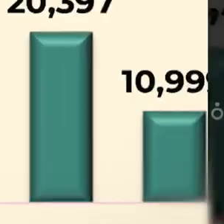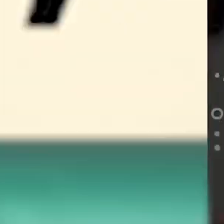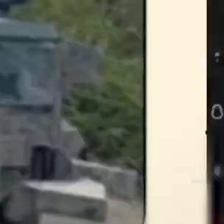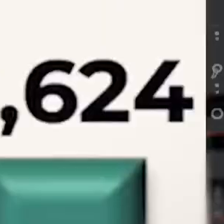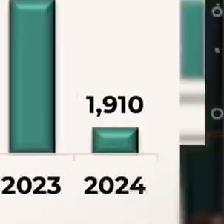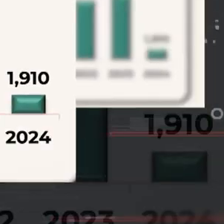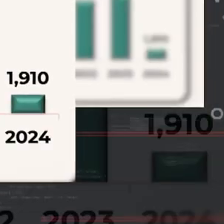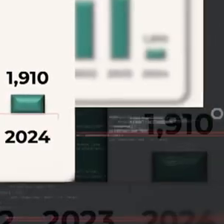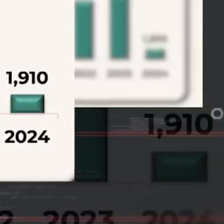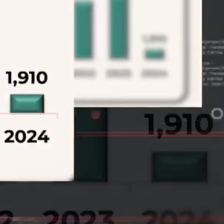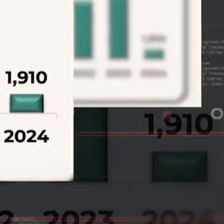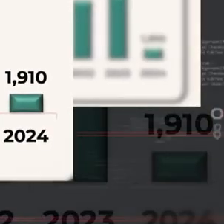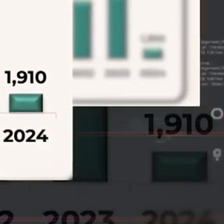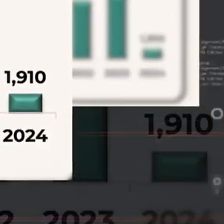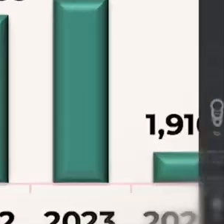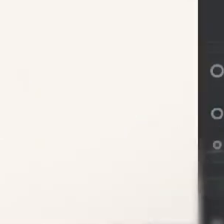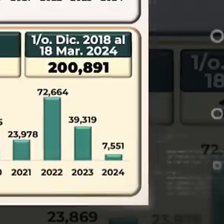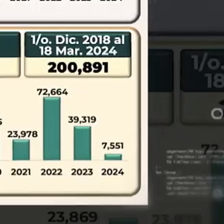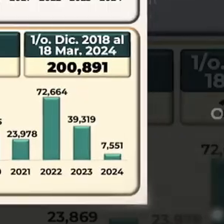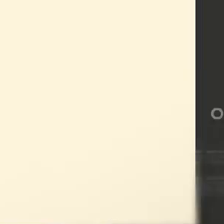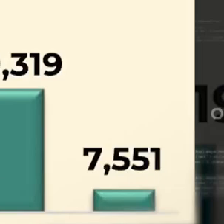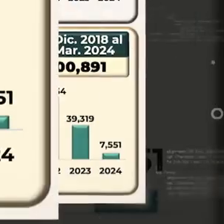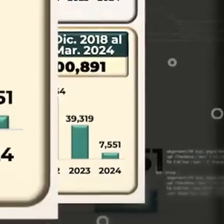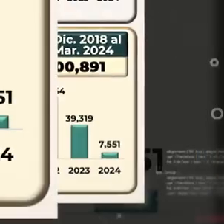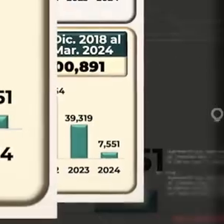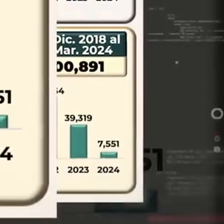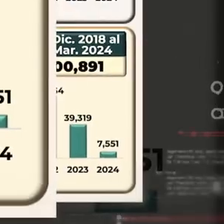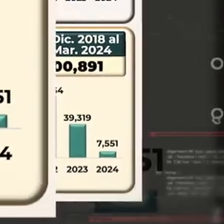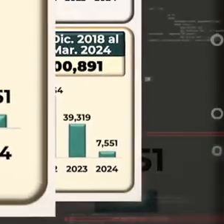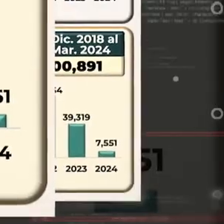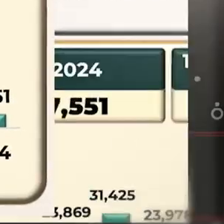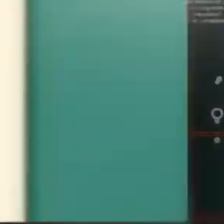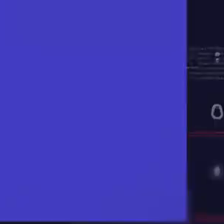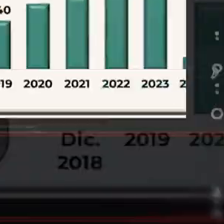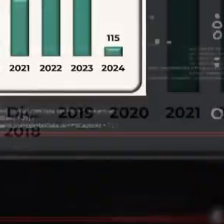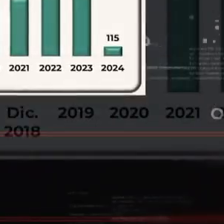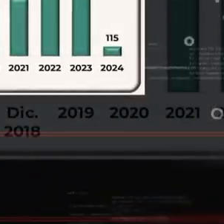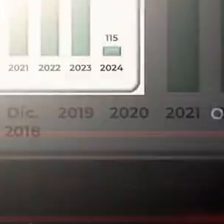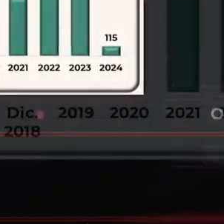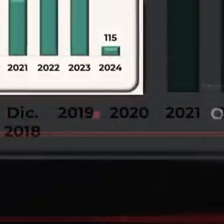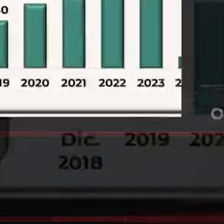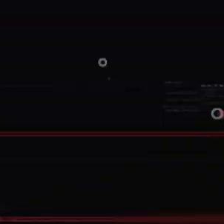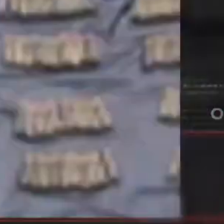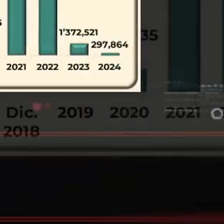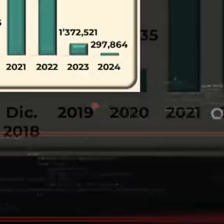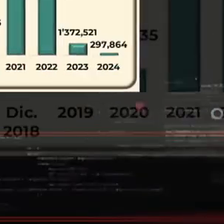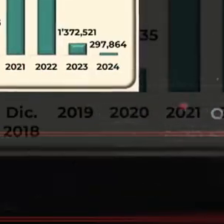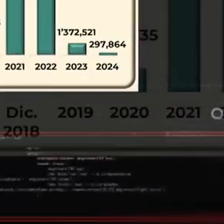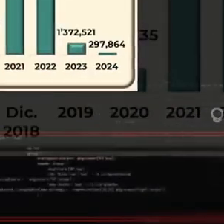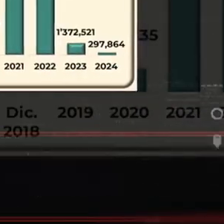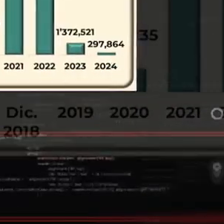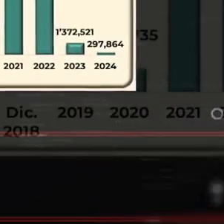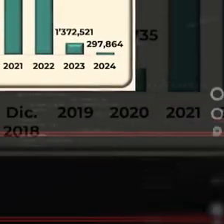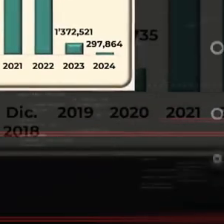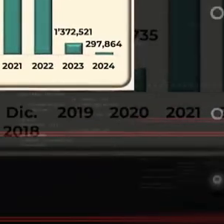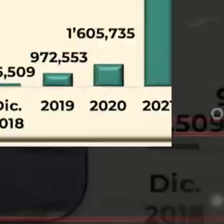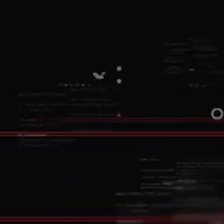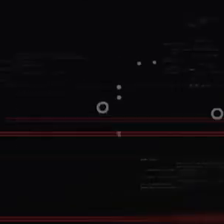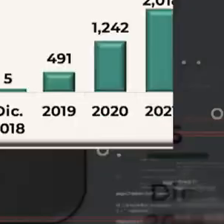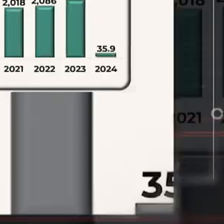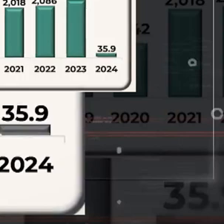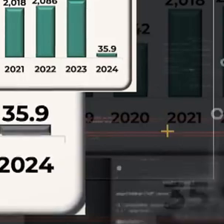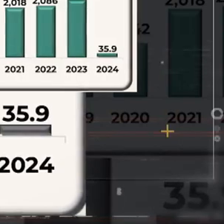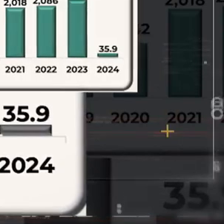49 mil armas de fuego, 200 mil cargadores de armas, 3 mil granadas, 19 millones de cartuchos,